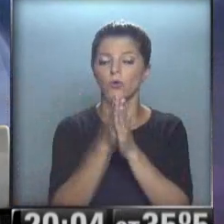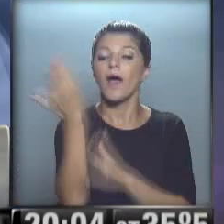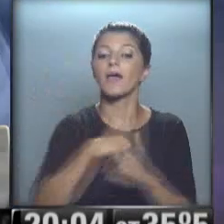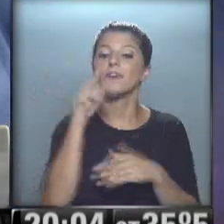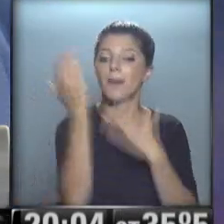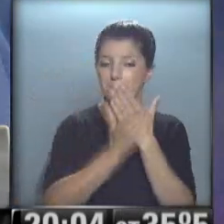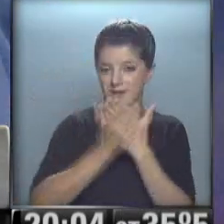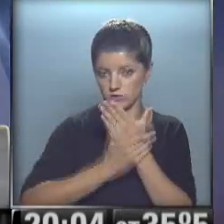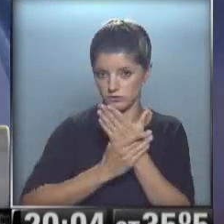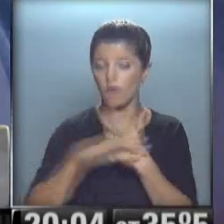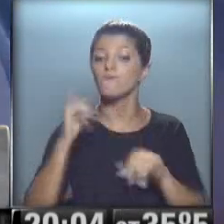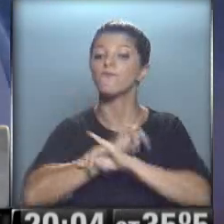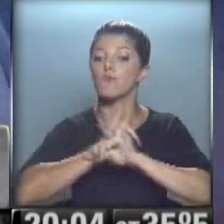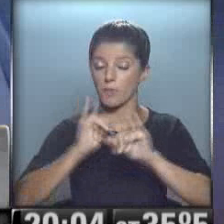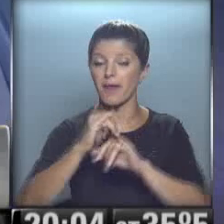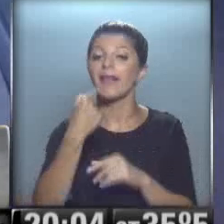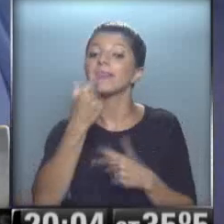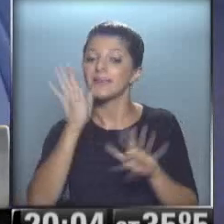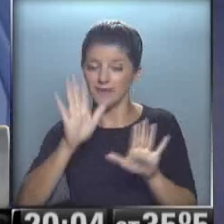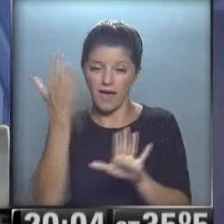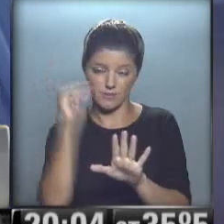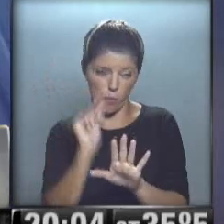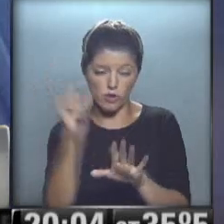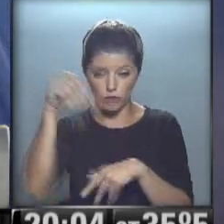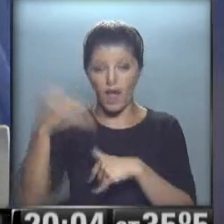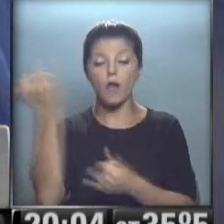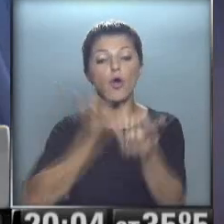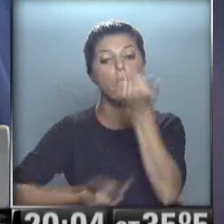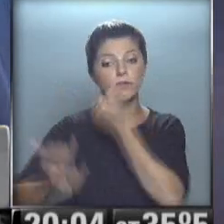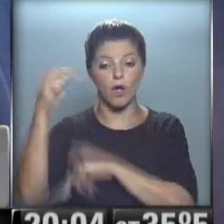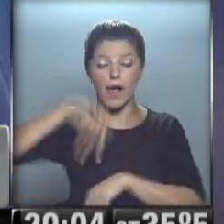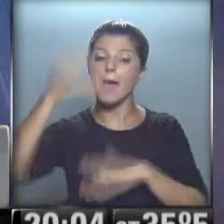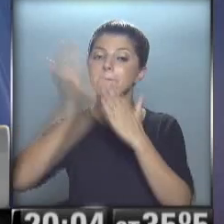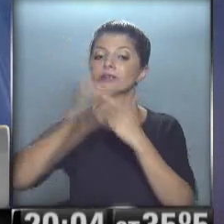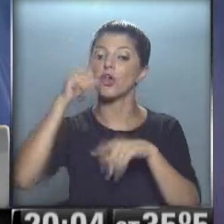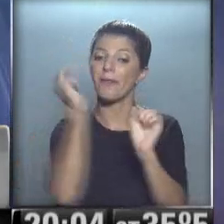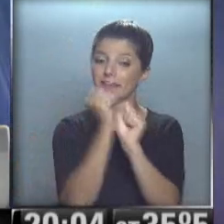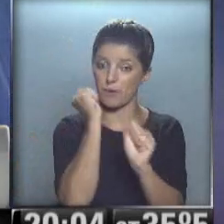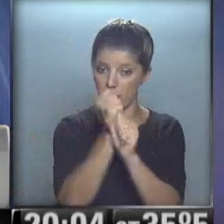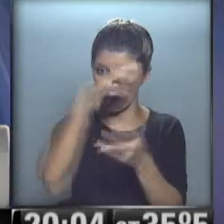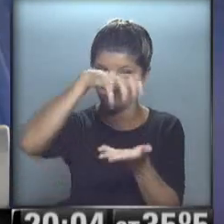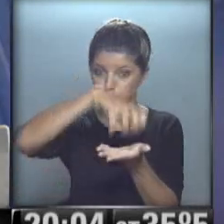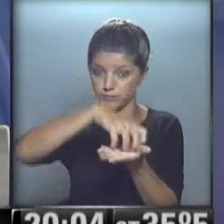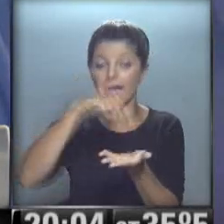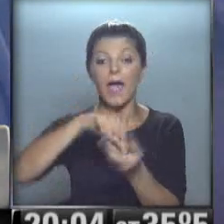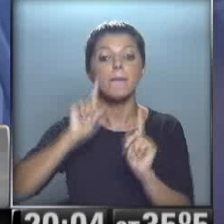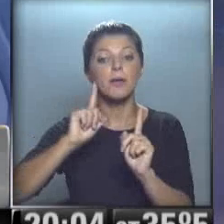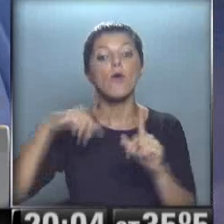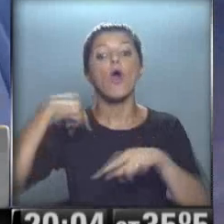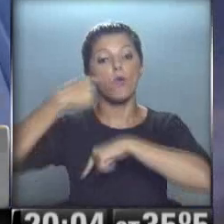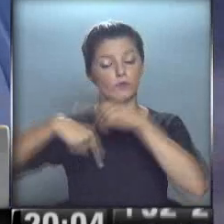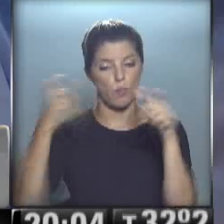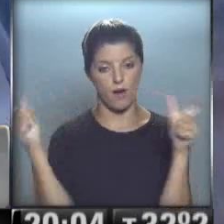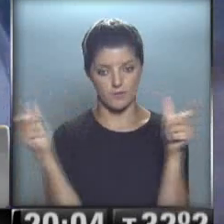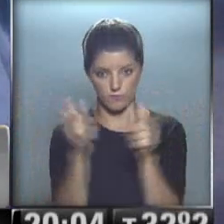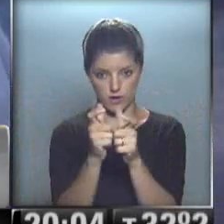Jorge Capitanich. Eso es lo que ha trascendido en los últimos minutos aquí en el Ministerio de Trabajo, donde, reiteramos, continúan reunidos